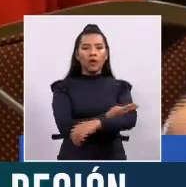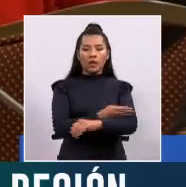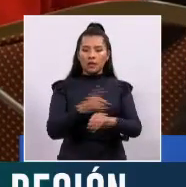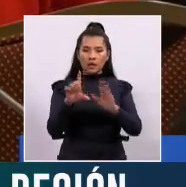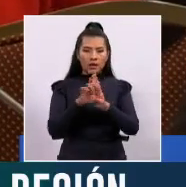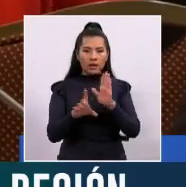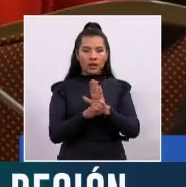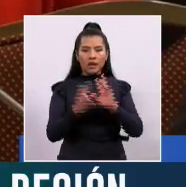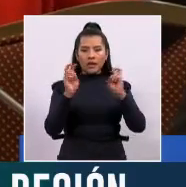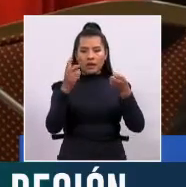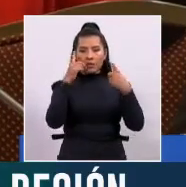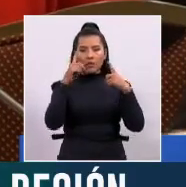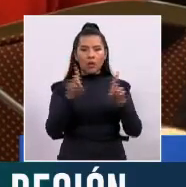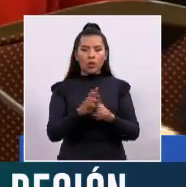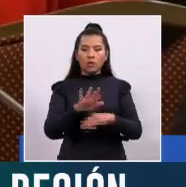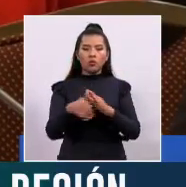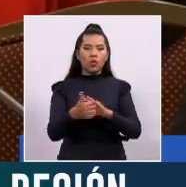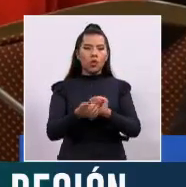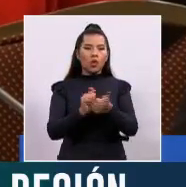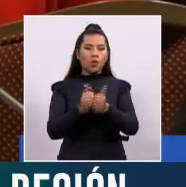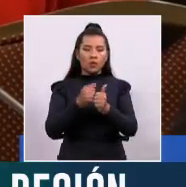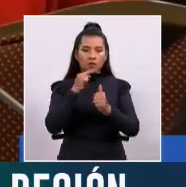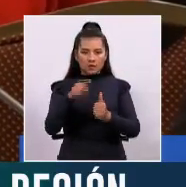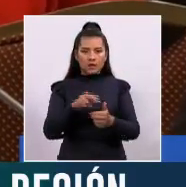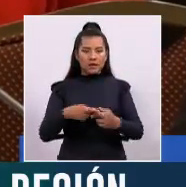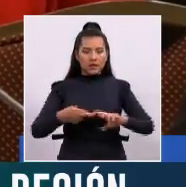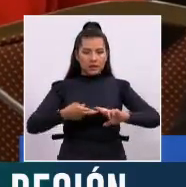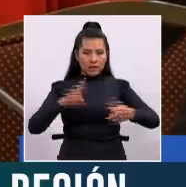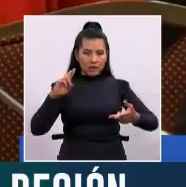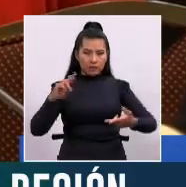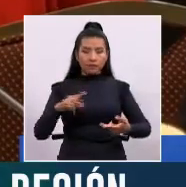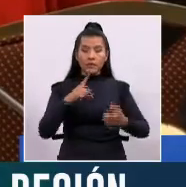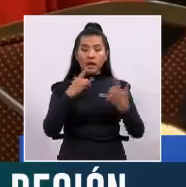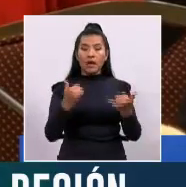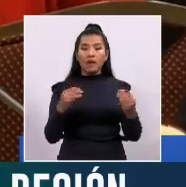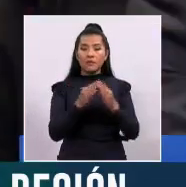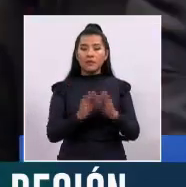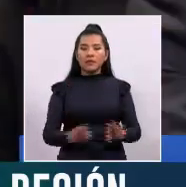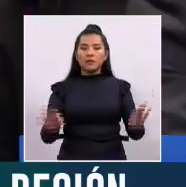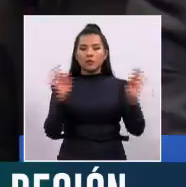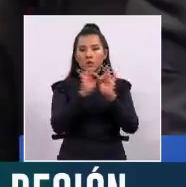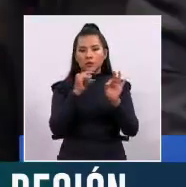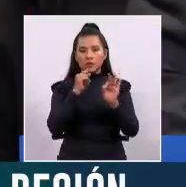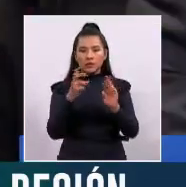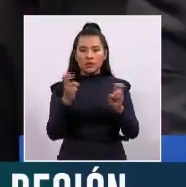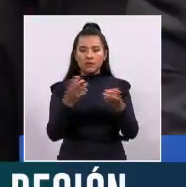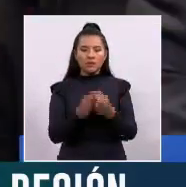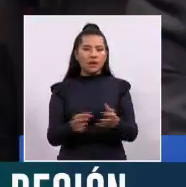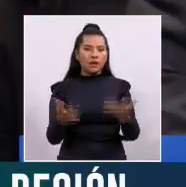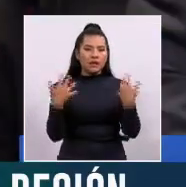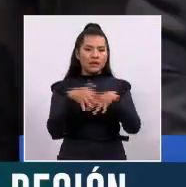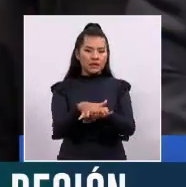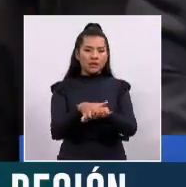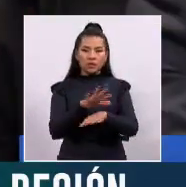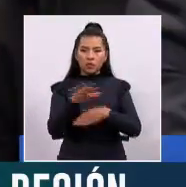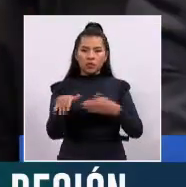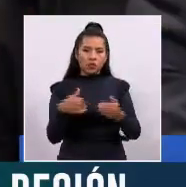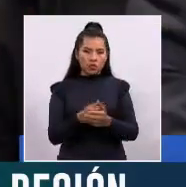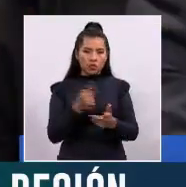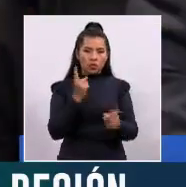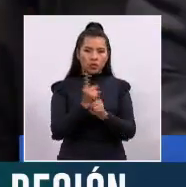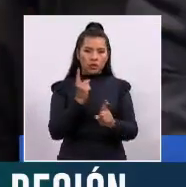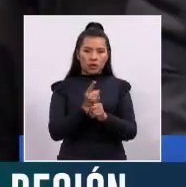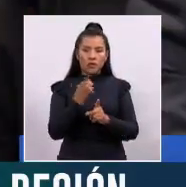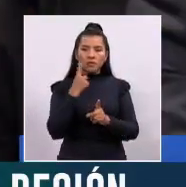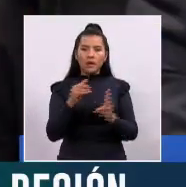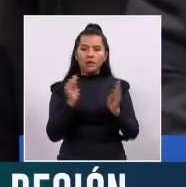logística y competitividad de la región. El canciller boliviano ratificó la importancia de profundizar la integración física regional como estrategia